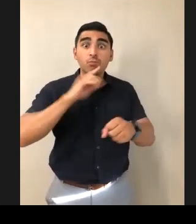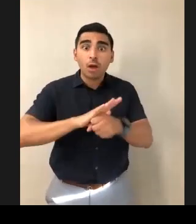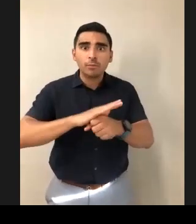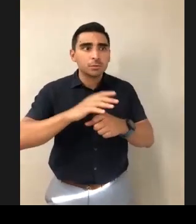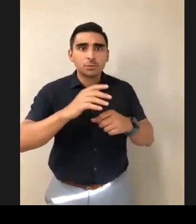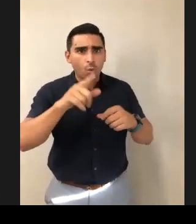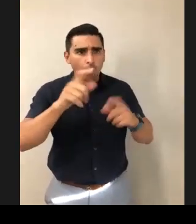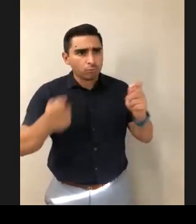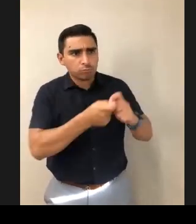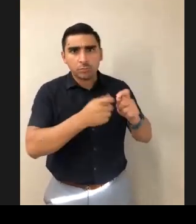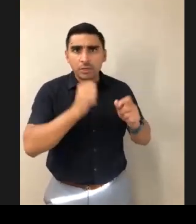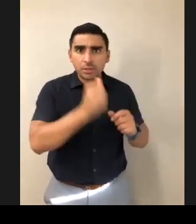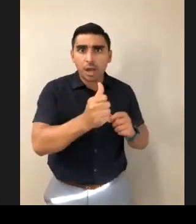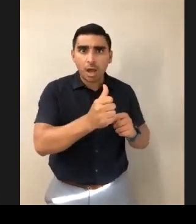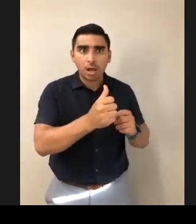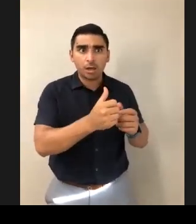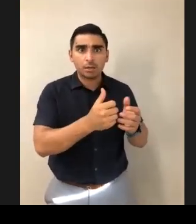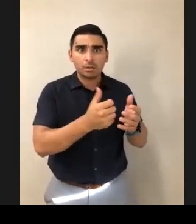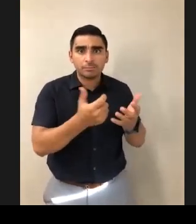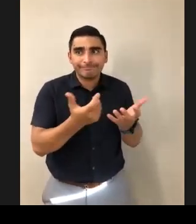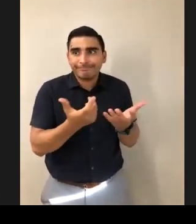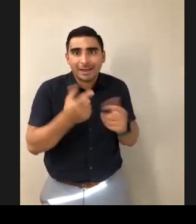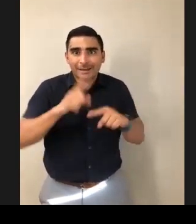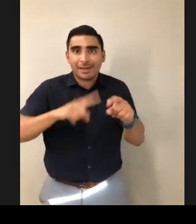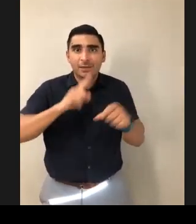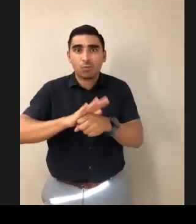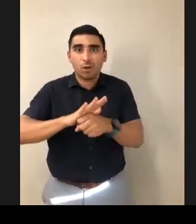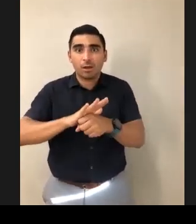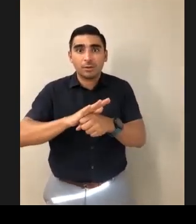con la policía, porque